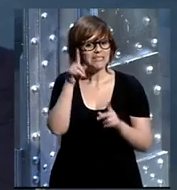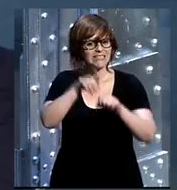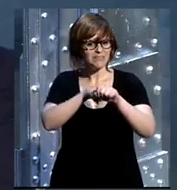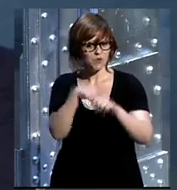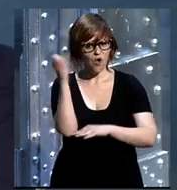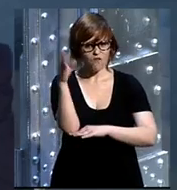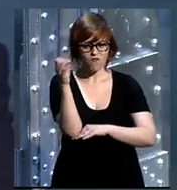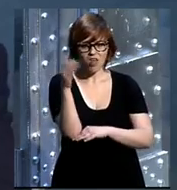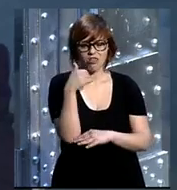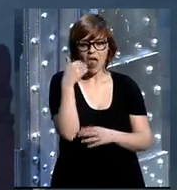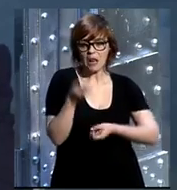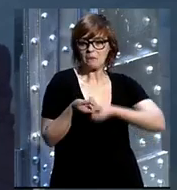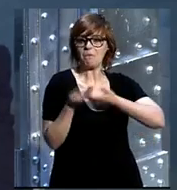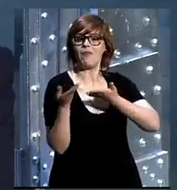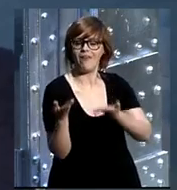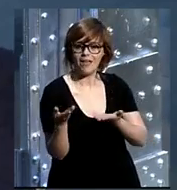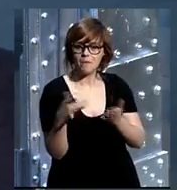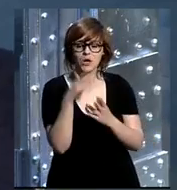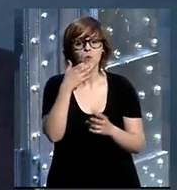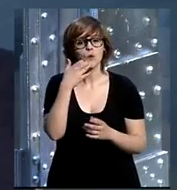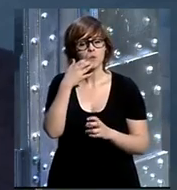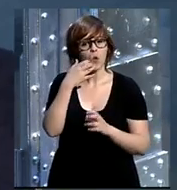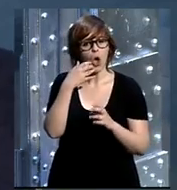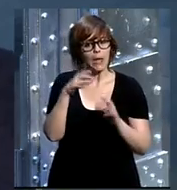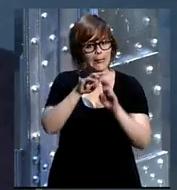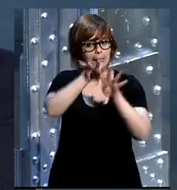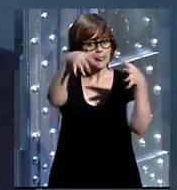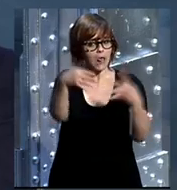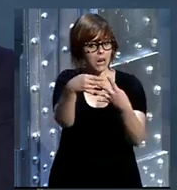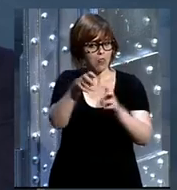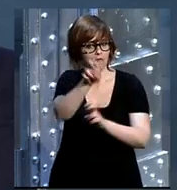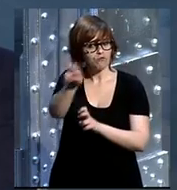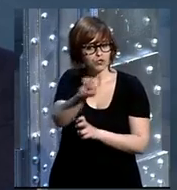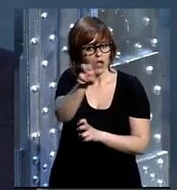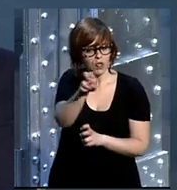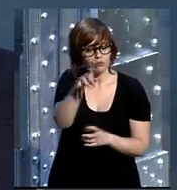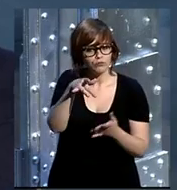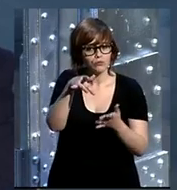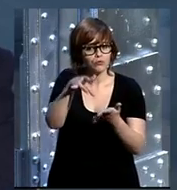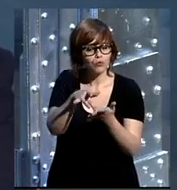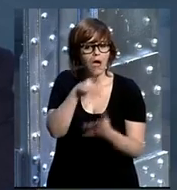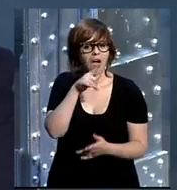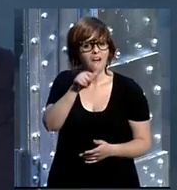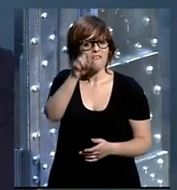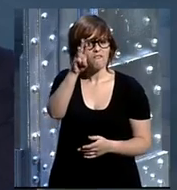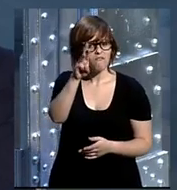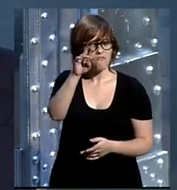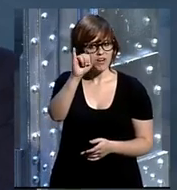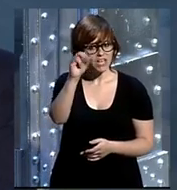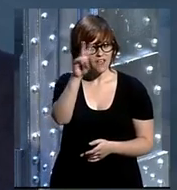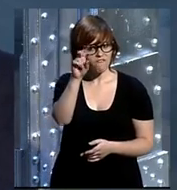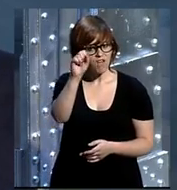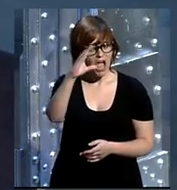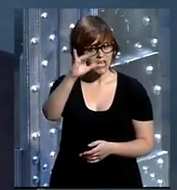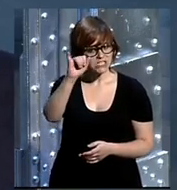intervenciones, y si uno en el buscador de Internet mete la palabra privacy en inglés, conseguirá ni más